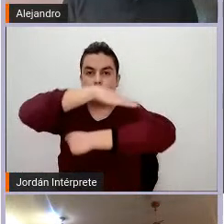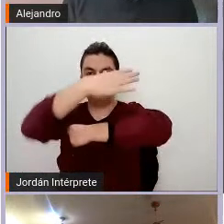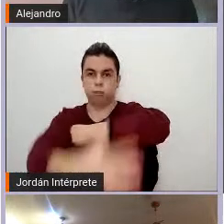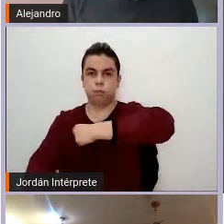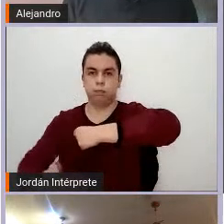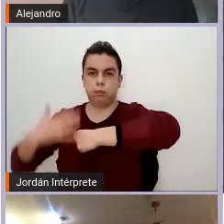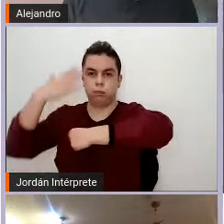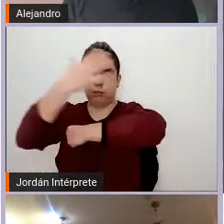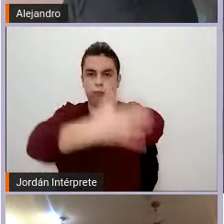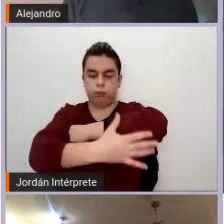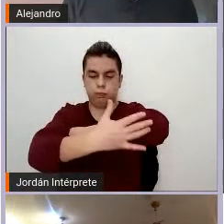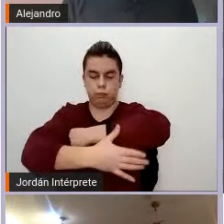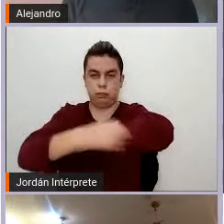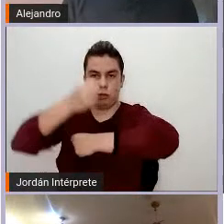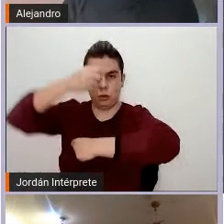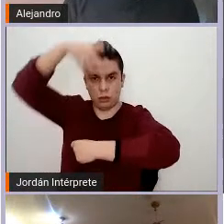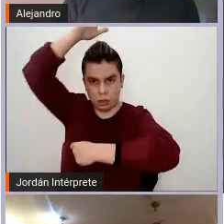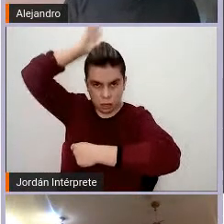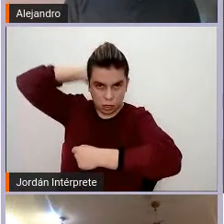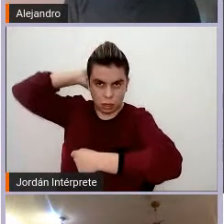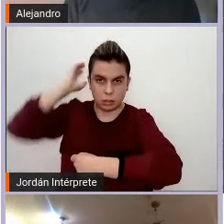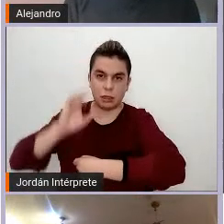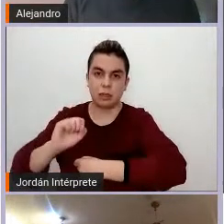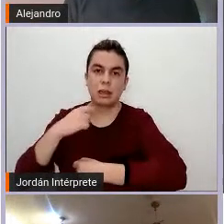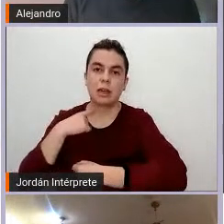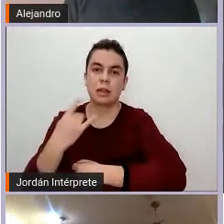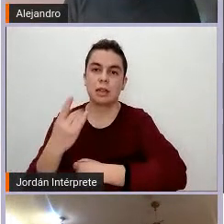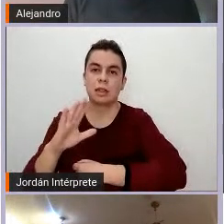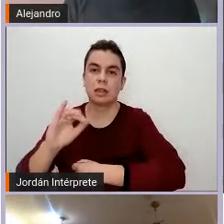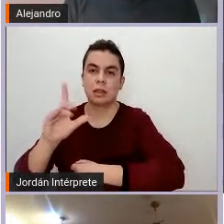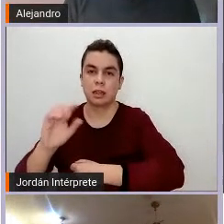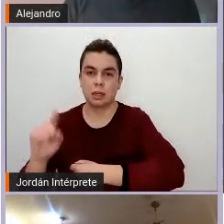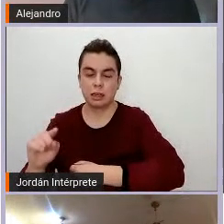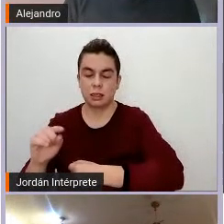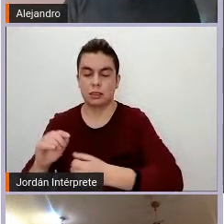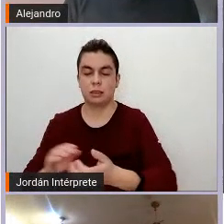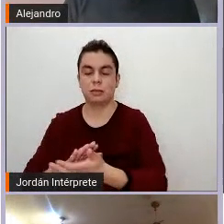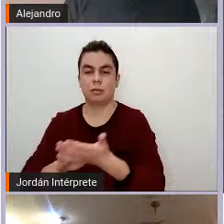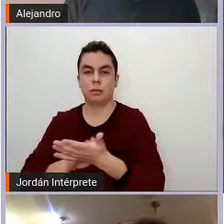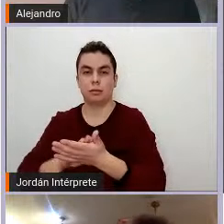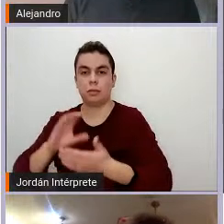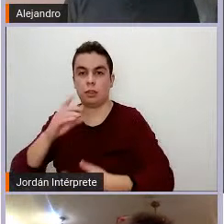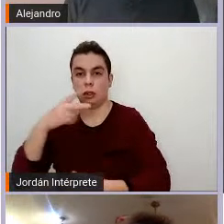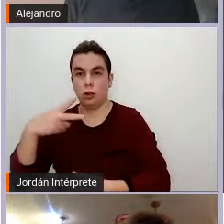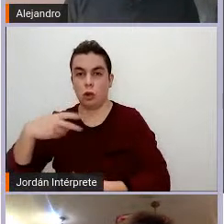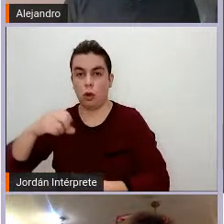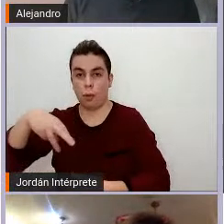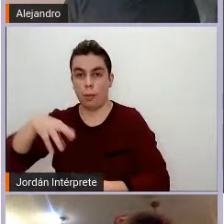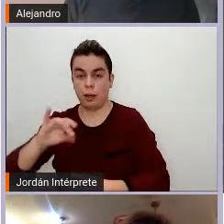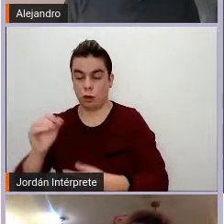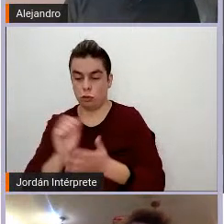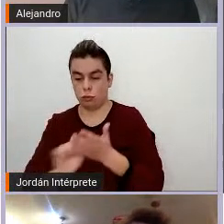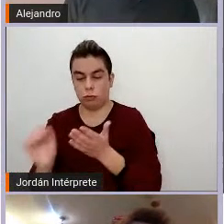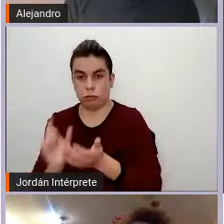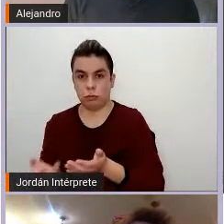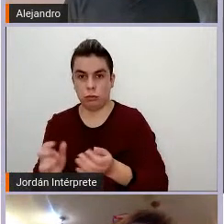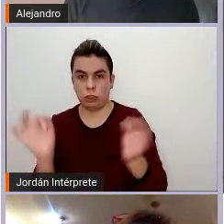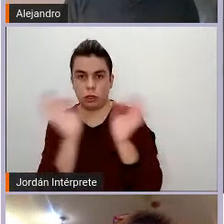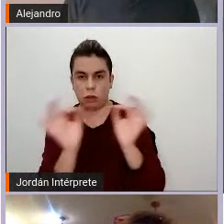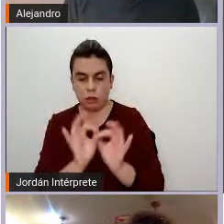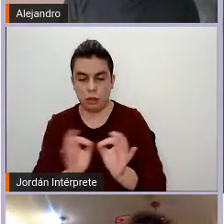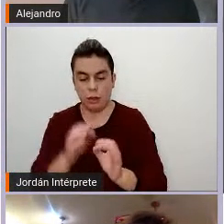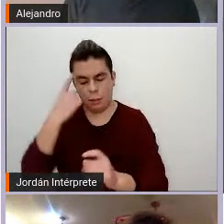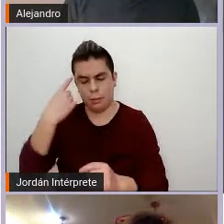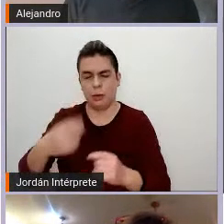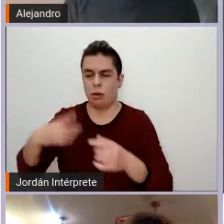por Homero en su Ilíada. Sin embargo, la interrelación de las artes tiene una larga historia que conviene mencionar